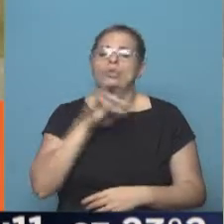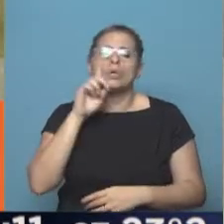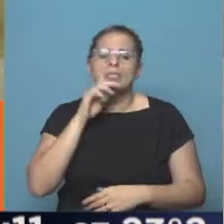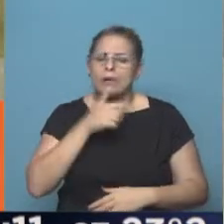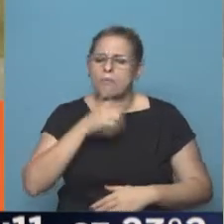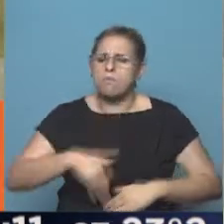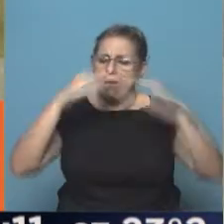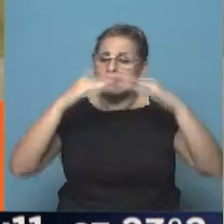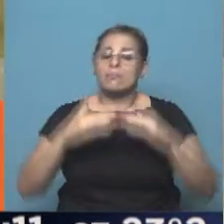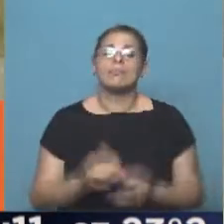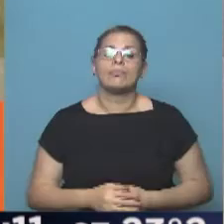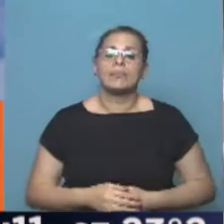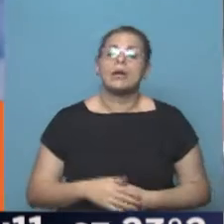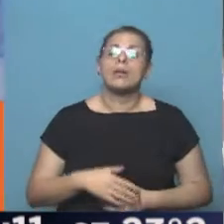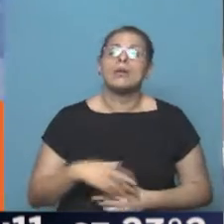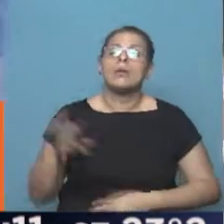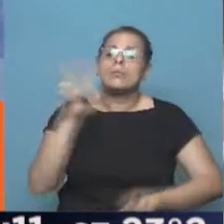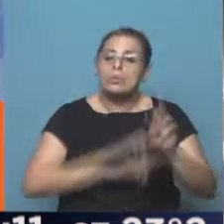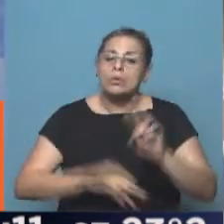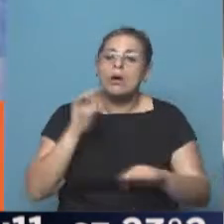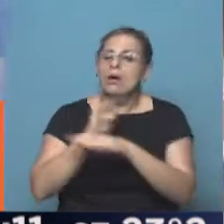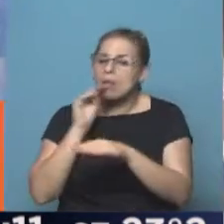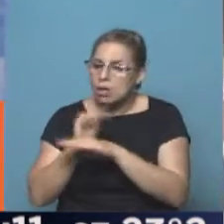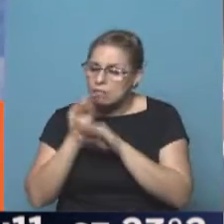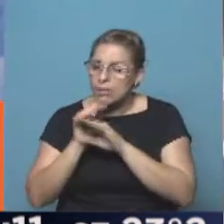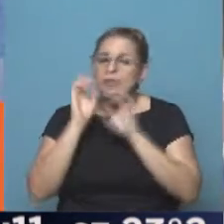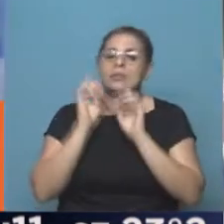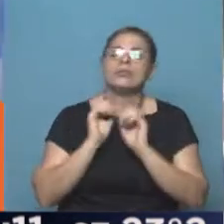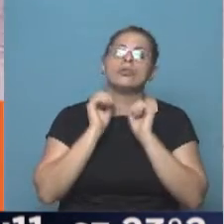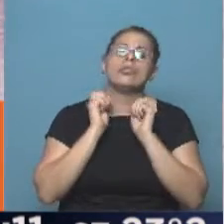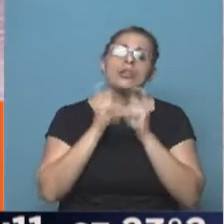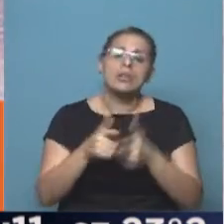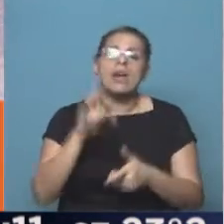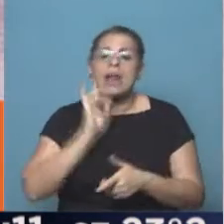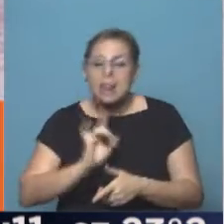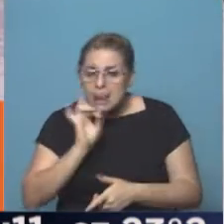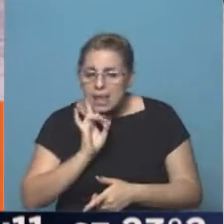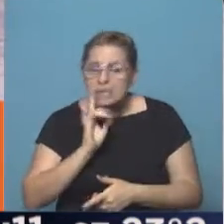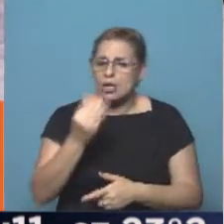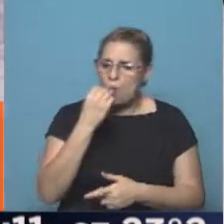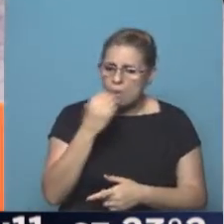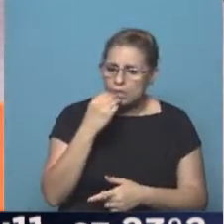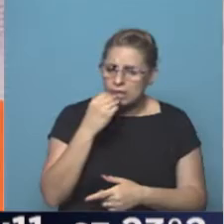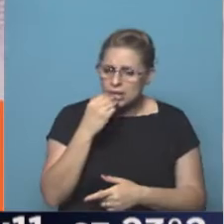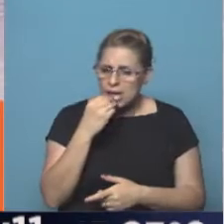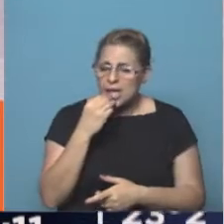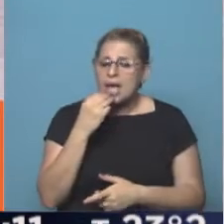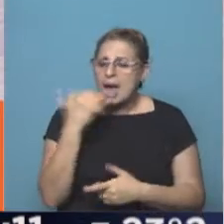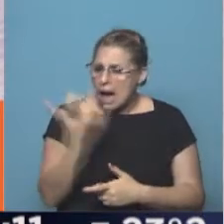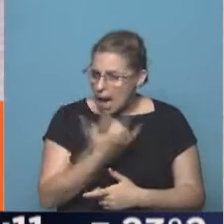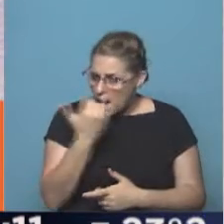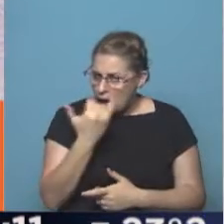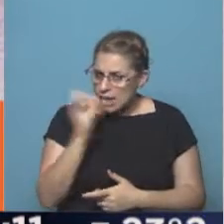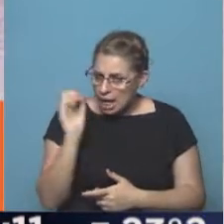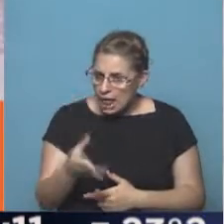Estamos consiguiendo alimento, le damos la leche, la copa de leche no falta, la comida no falta. Y bueno,